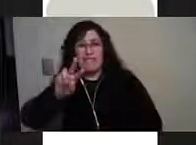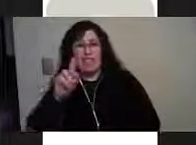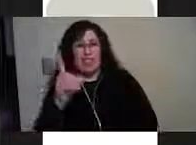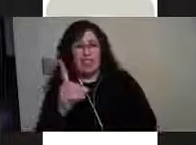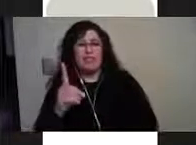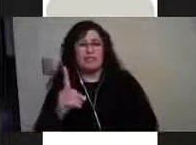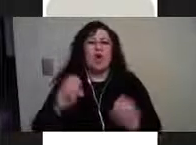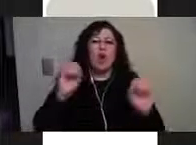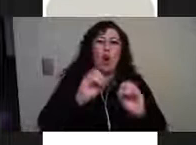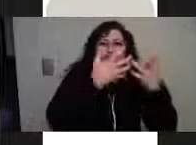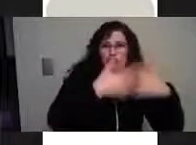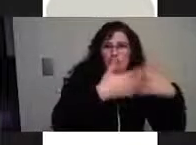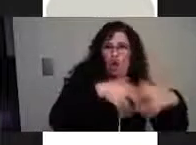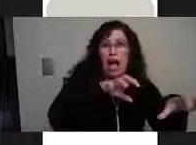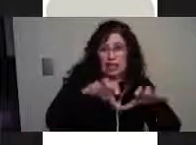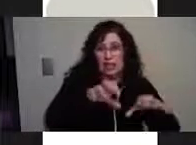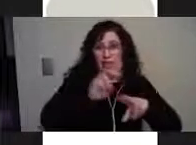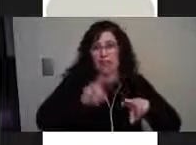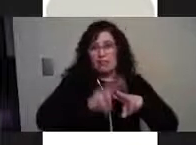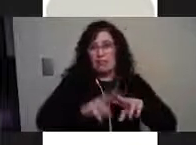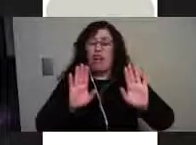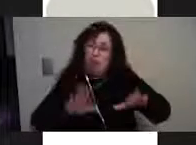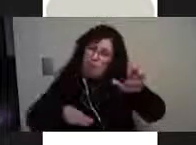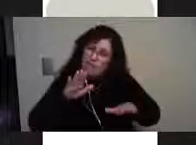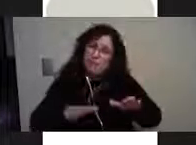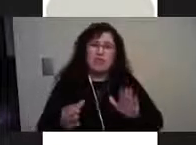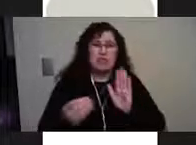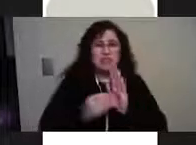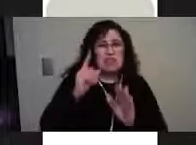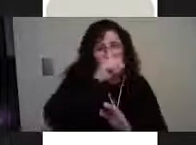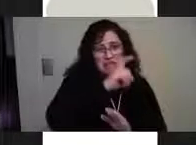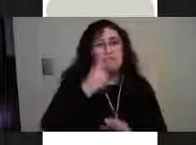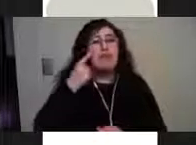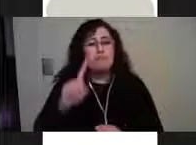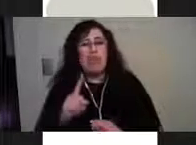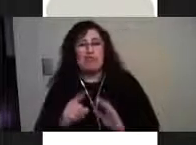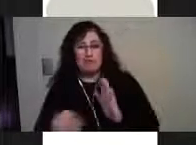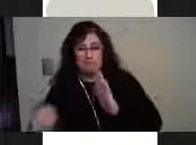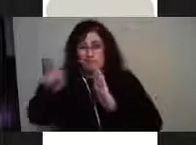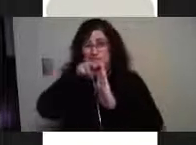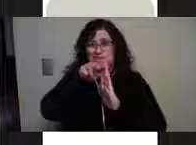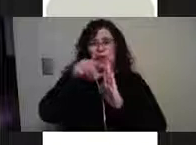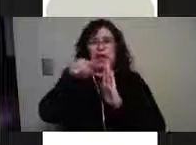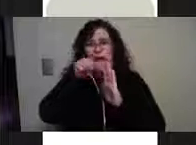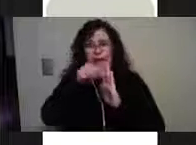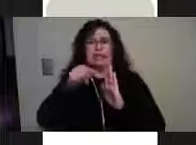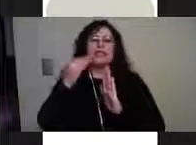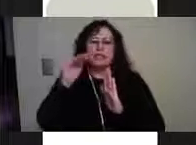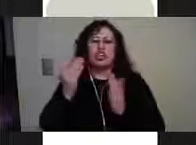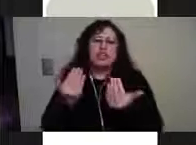instrumentales, necesita asistencia o apoyo de un tercero. Y la severa en aquellos casos en los cuales los niños o niñas requieren de